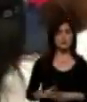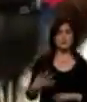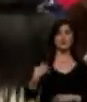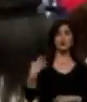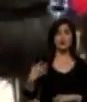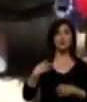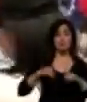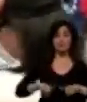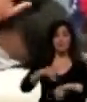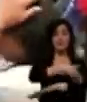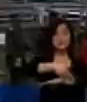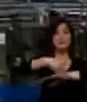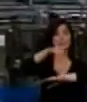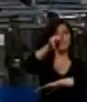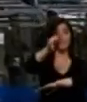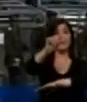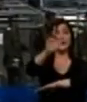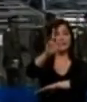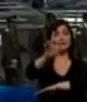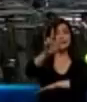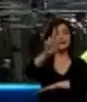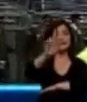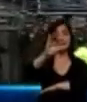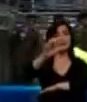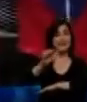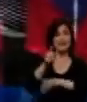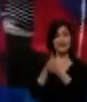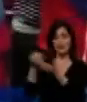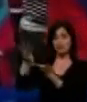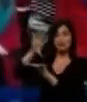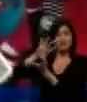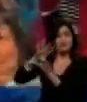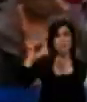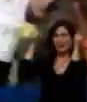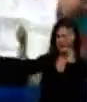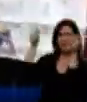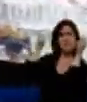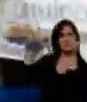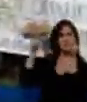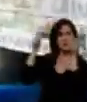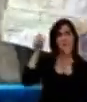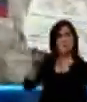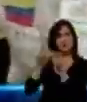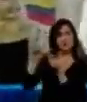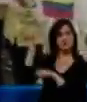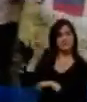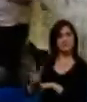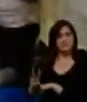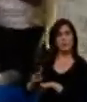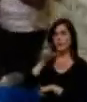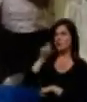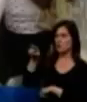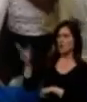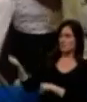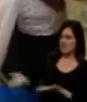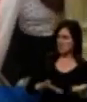se extendió a la Avenida Patria, a pocas cuadras del Palacio Legislativo. Con carteles, los venezolanos le decían a Maduro que no es